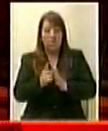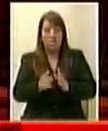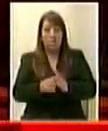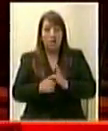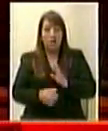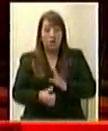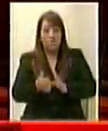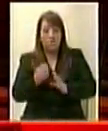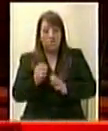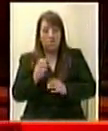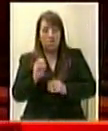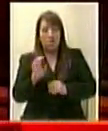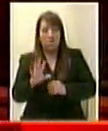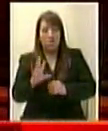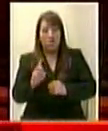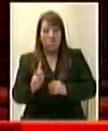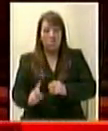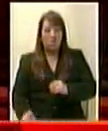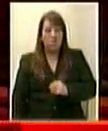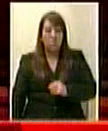decreto supremo de la